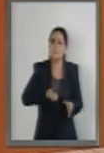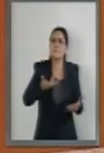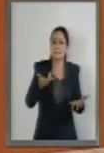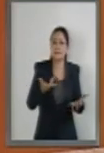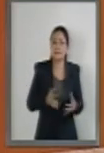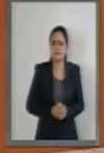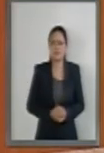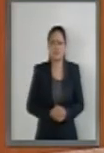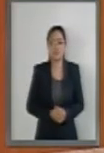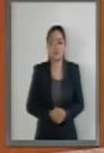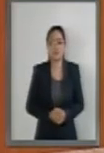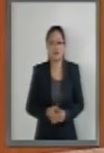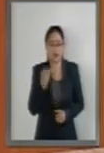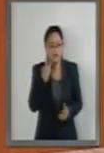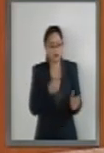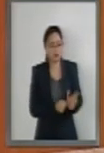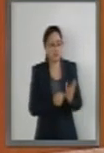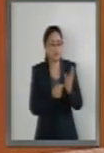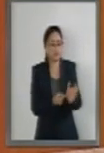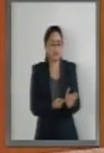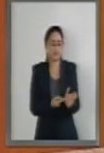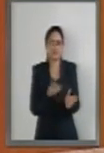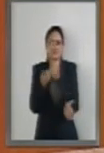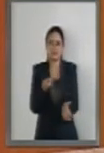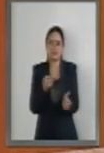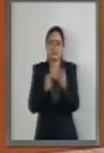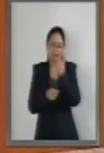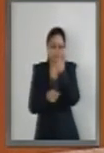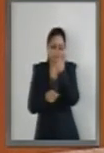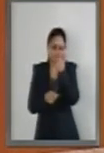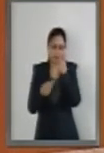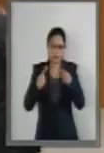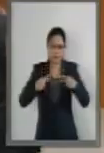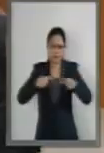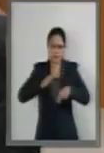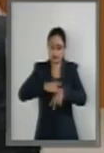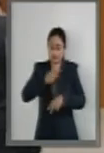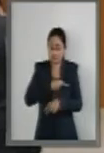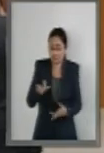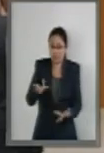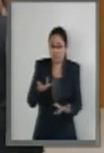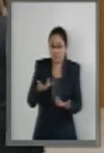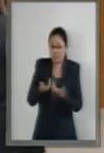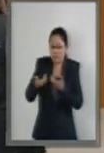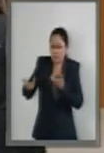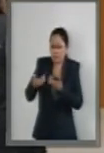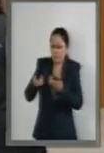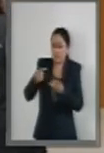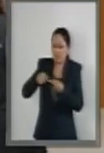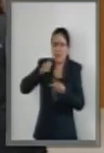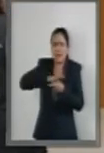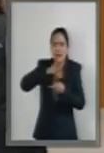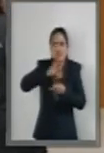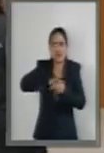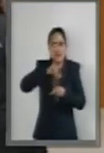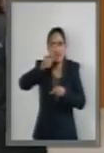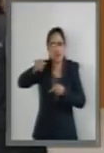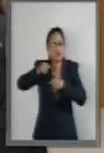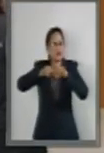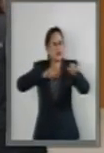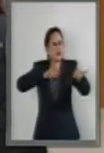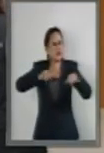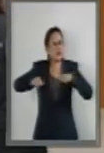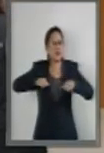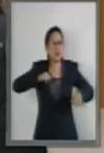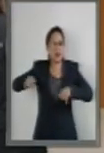Este modelo ha afectado sobre todo a los más pobres, expulsando a los más pobres a las periferias. ¿Y